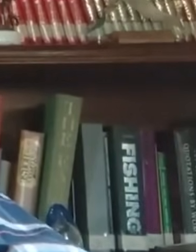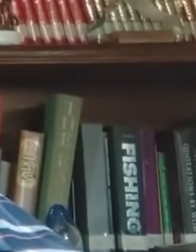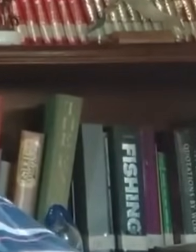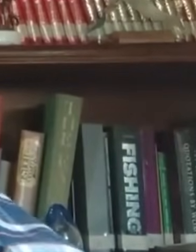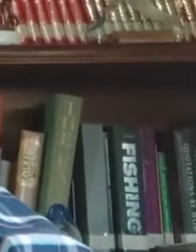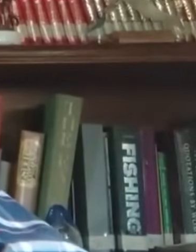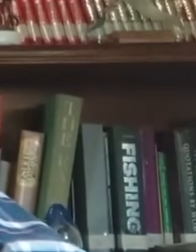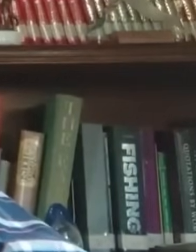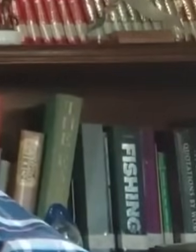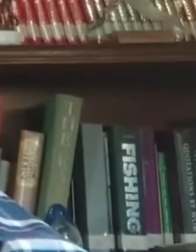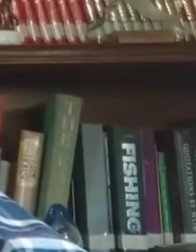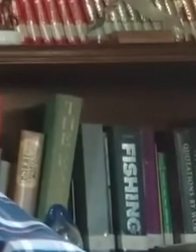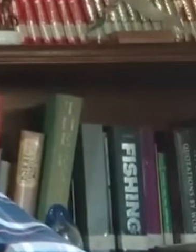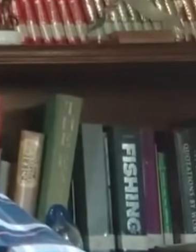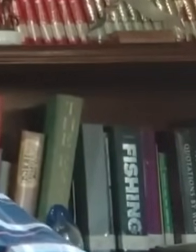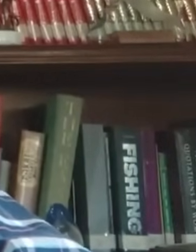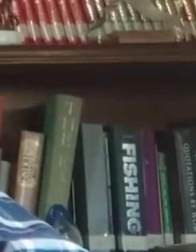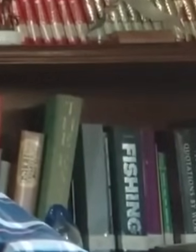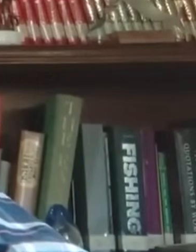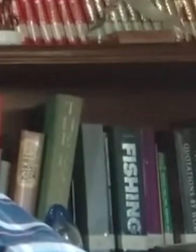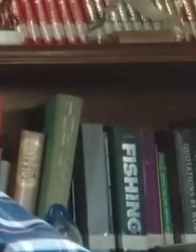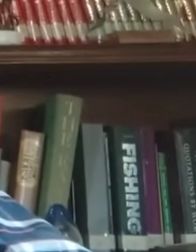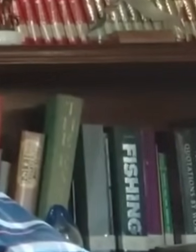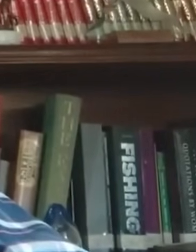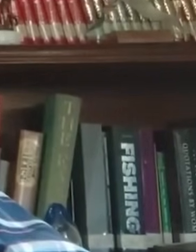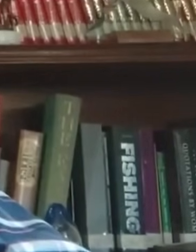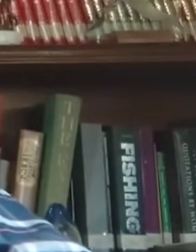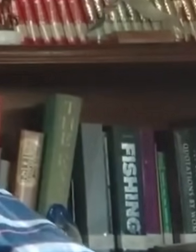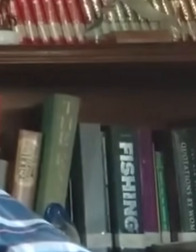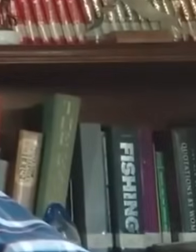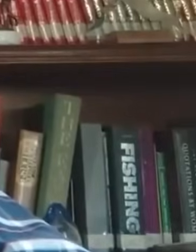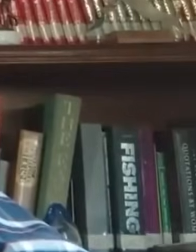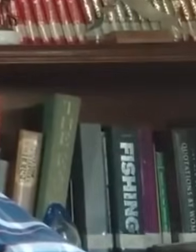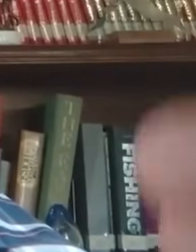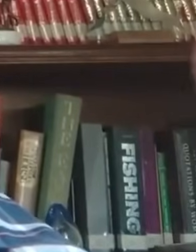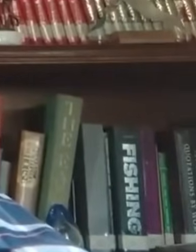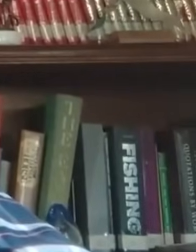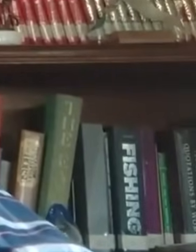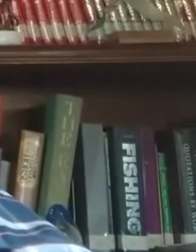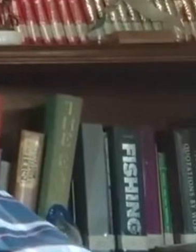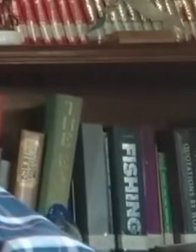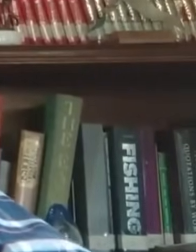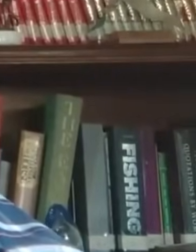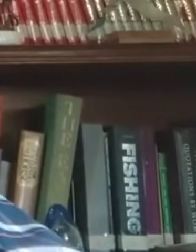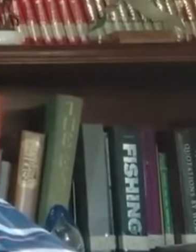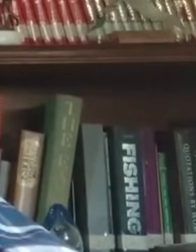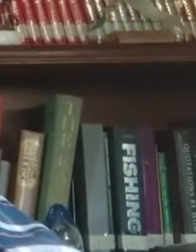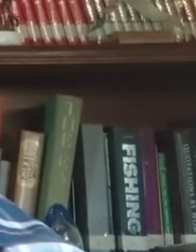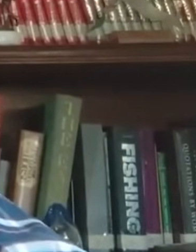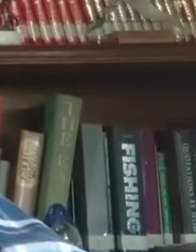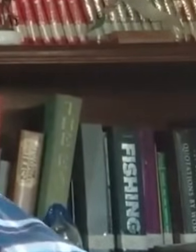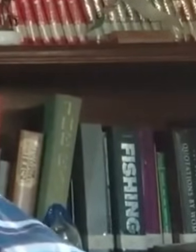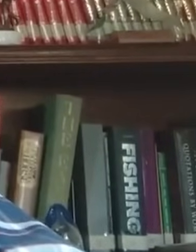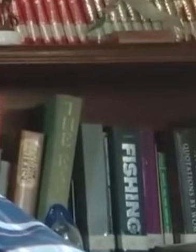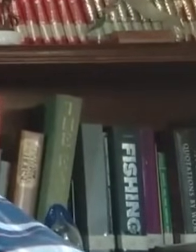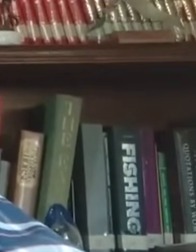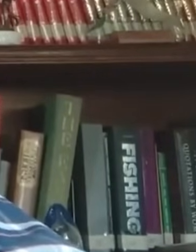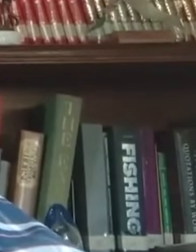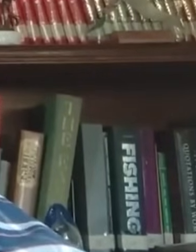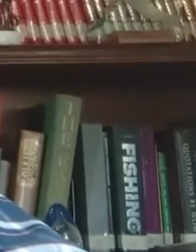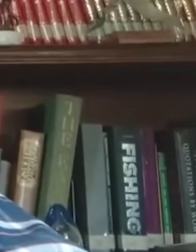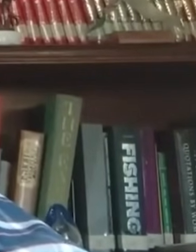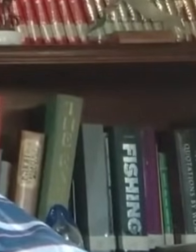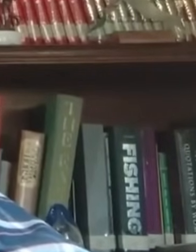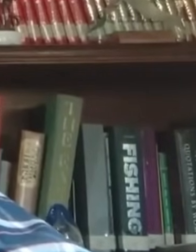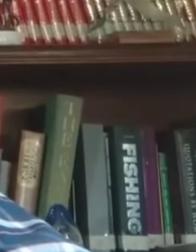darle contexto y para poder utilizarlo como una herramienta y un instrumento de verdadero cambio en